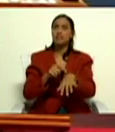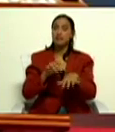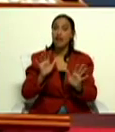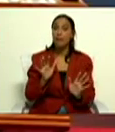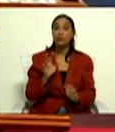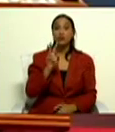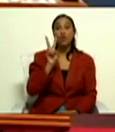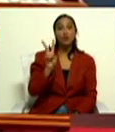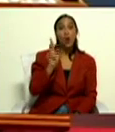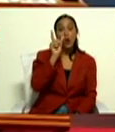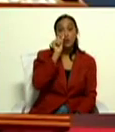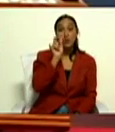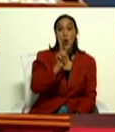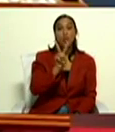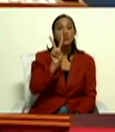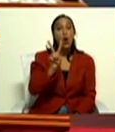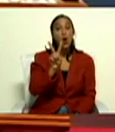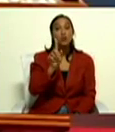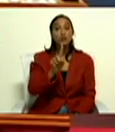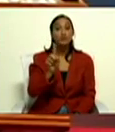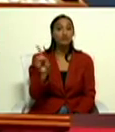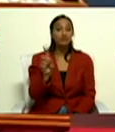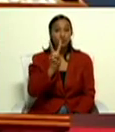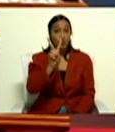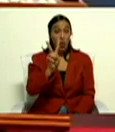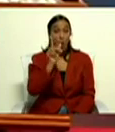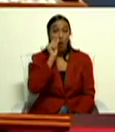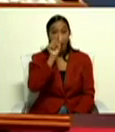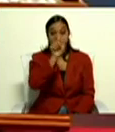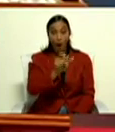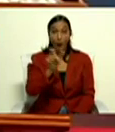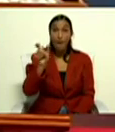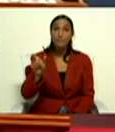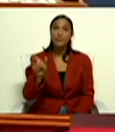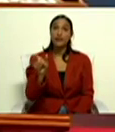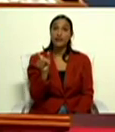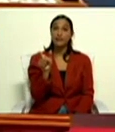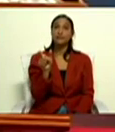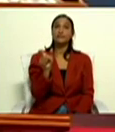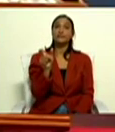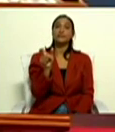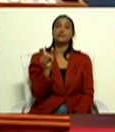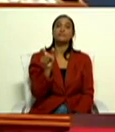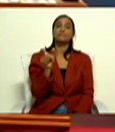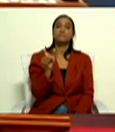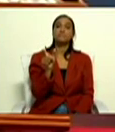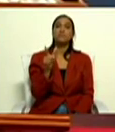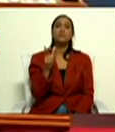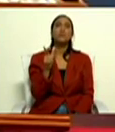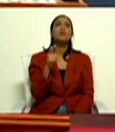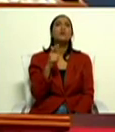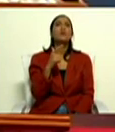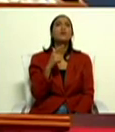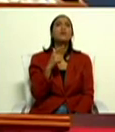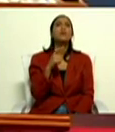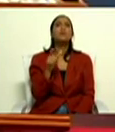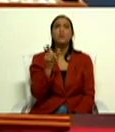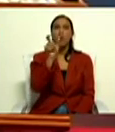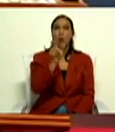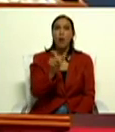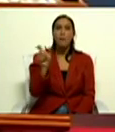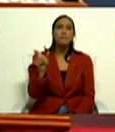incriminan, como dirían en el argot coloquial de allá de mi pueblo, el Tigre, se echan